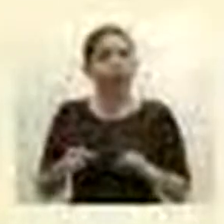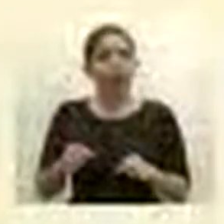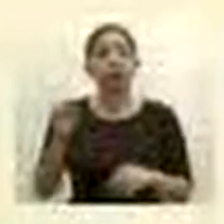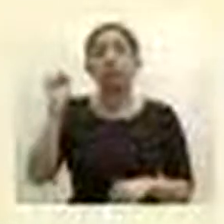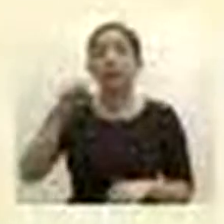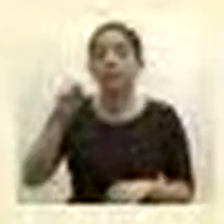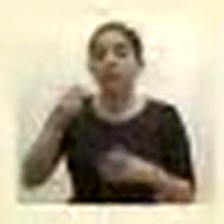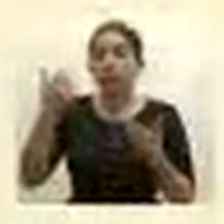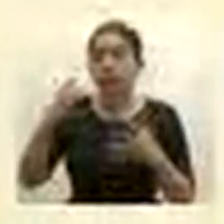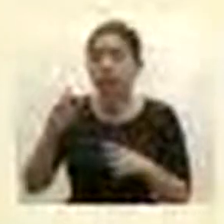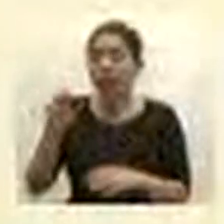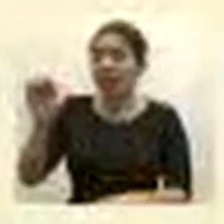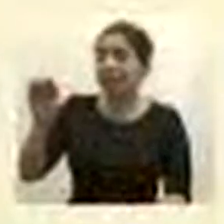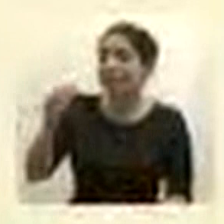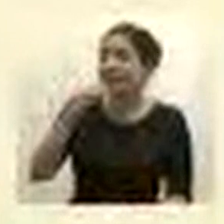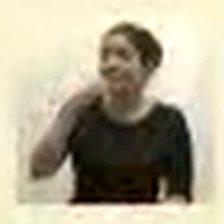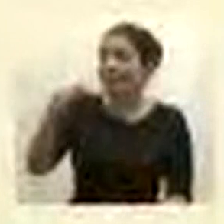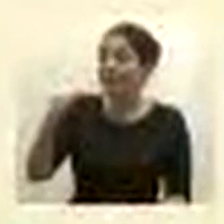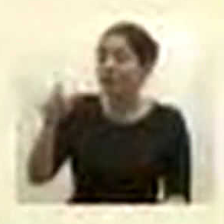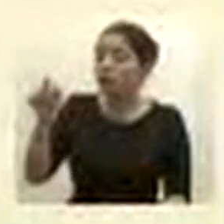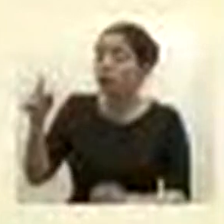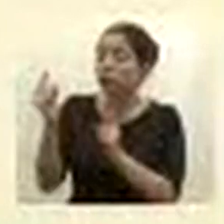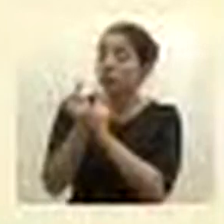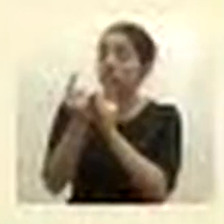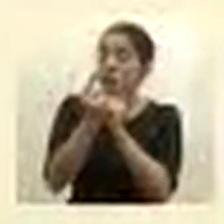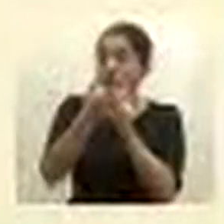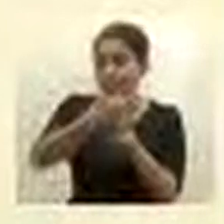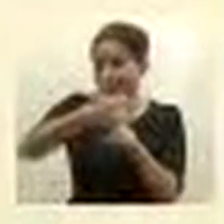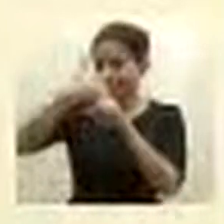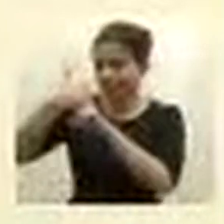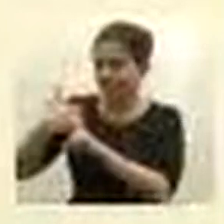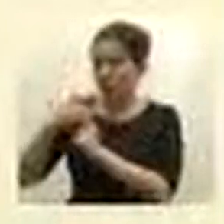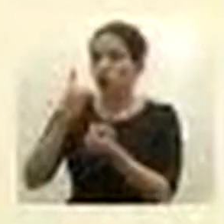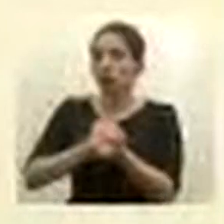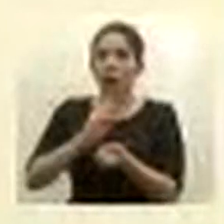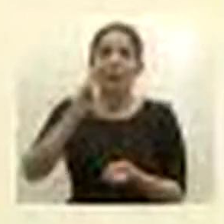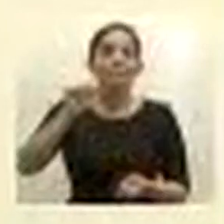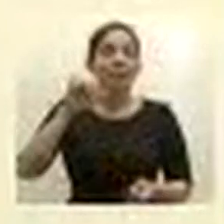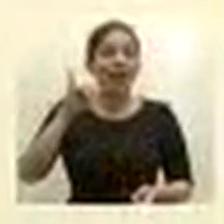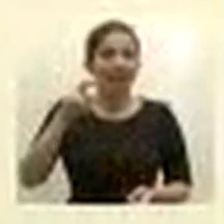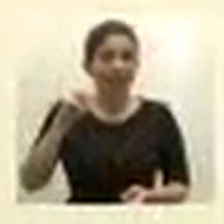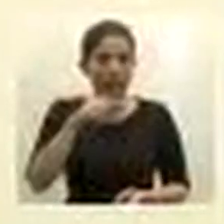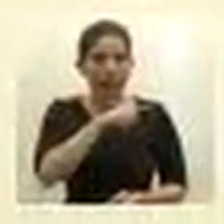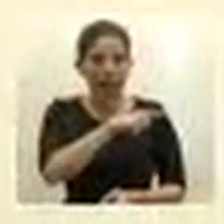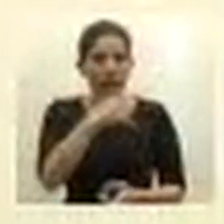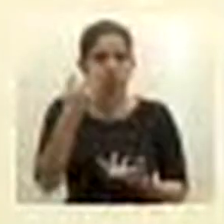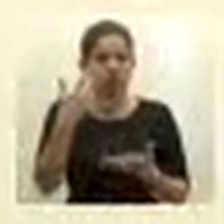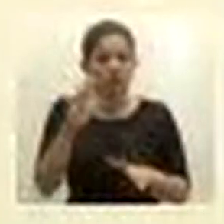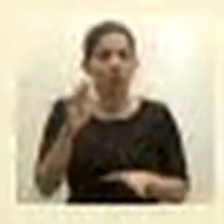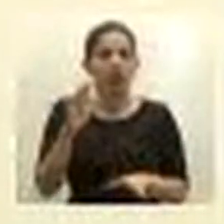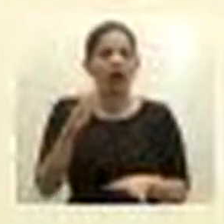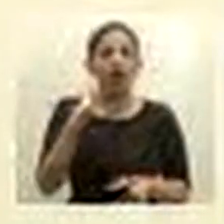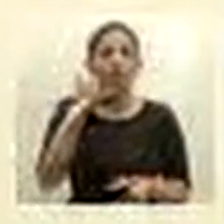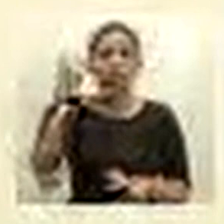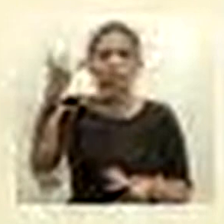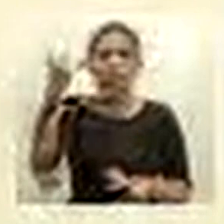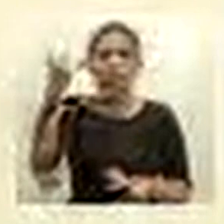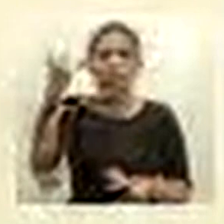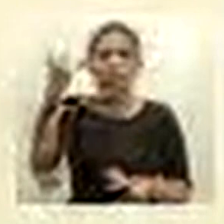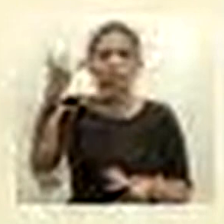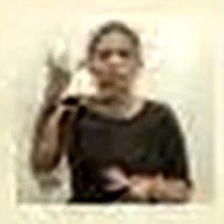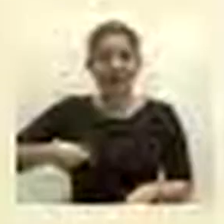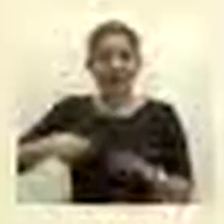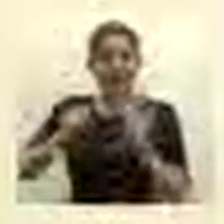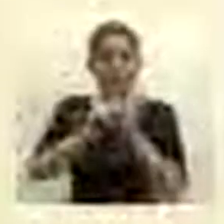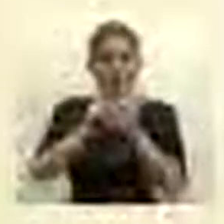dio una recomendación de aislar los contactos directos por parte del doctor Marín, que justamente él hizo el contacto con el presidente de la